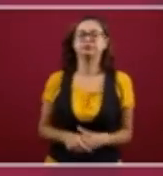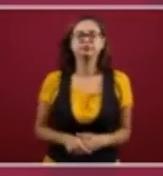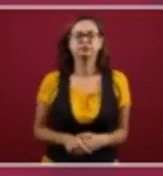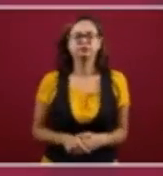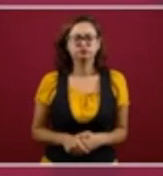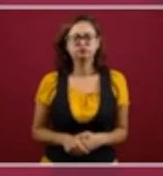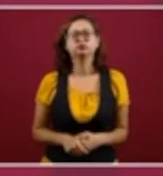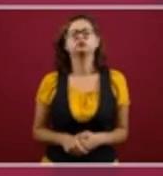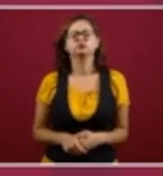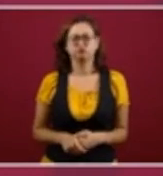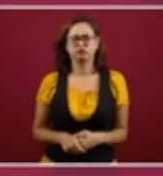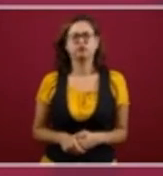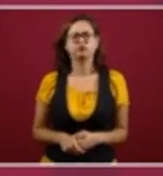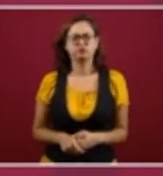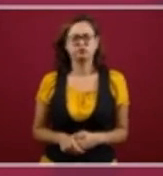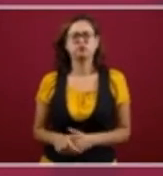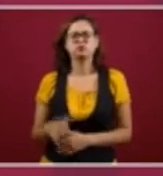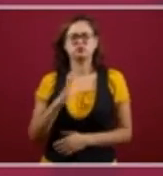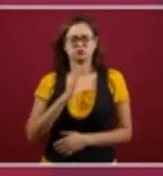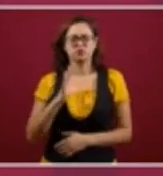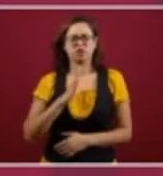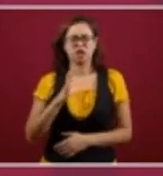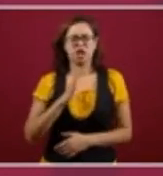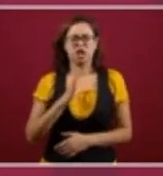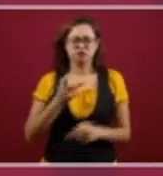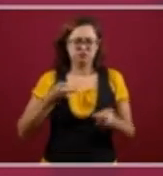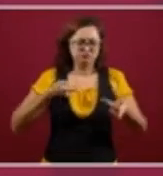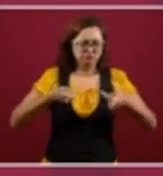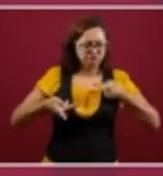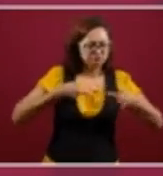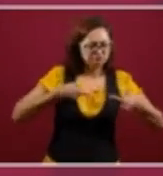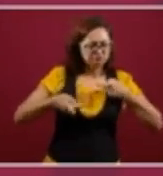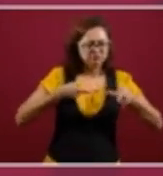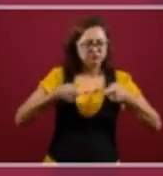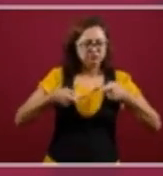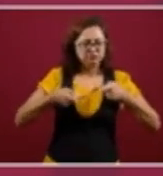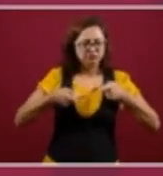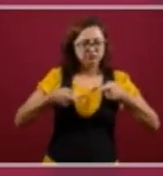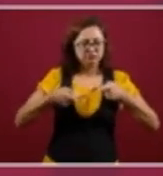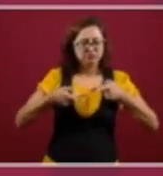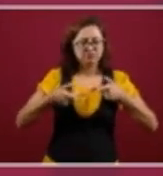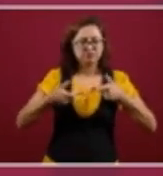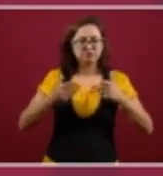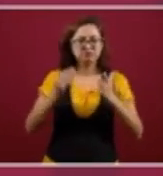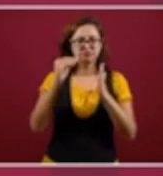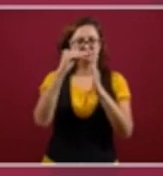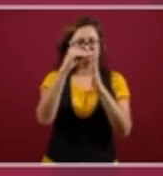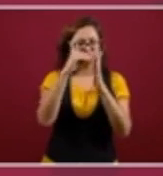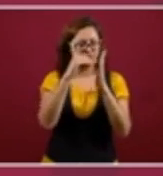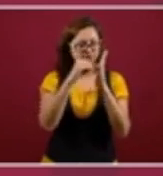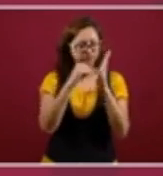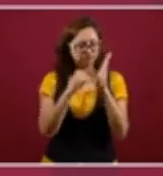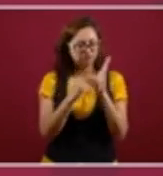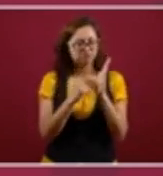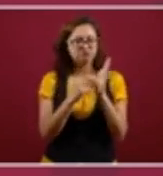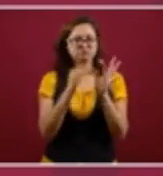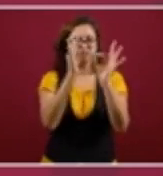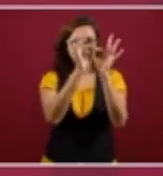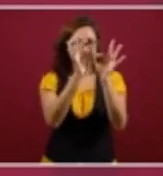plan que se está llevando a cabo.